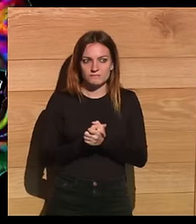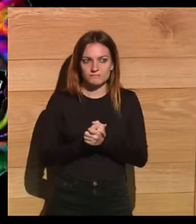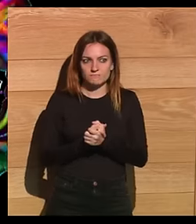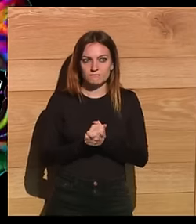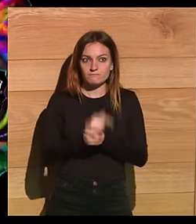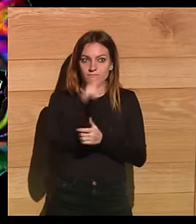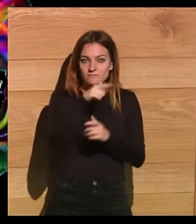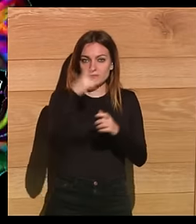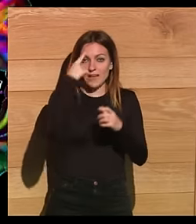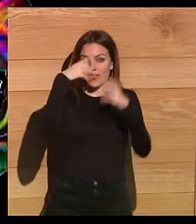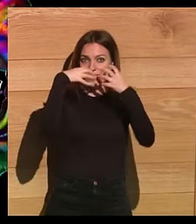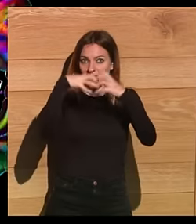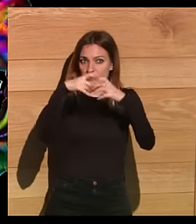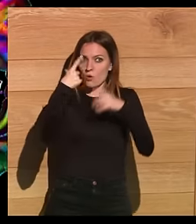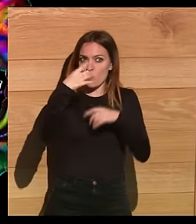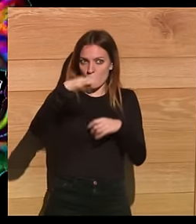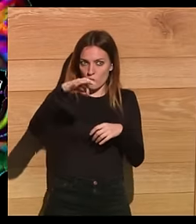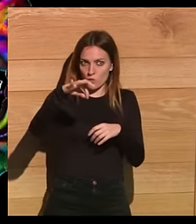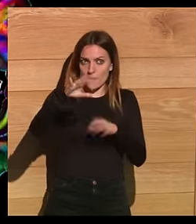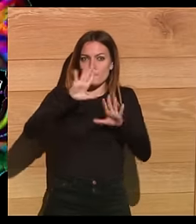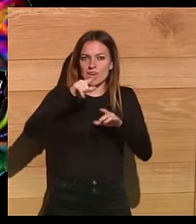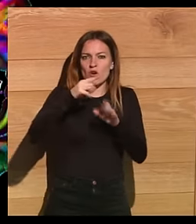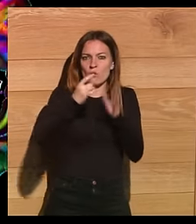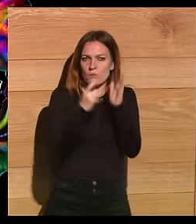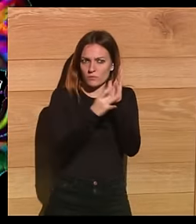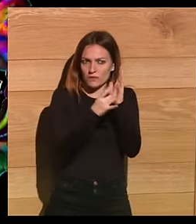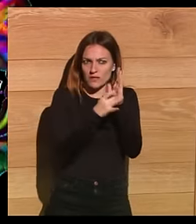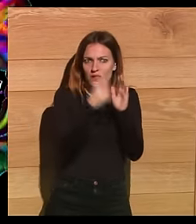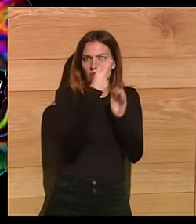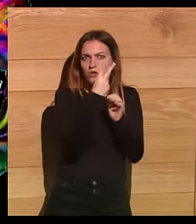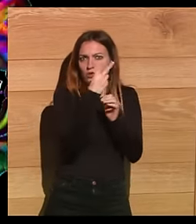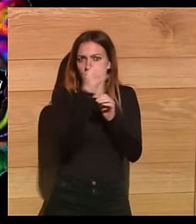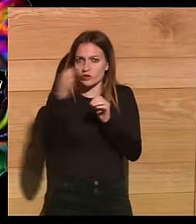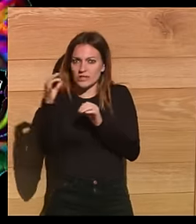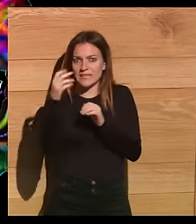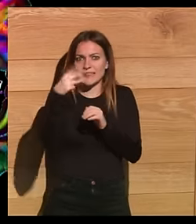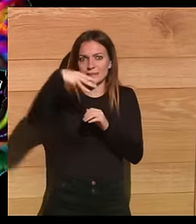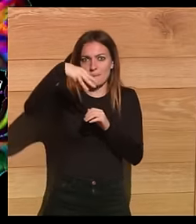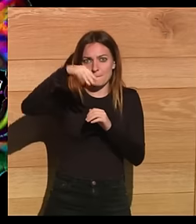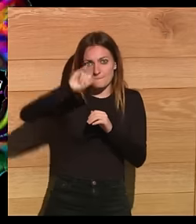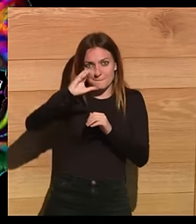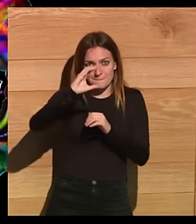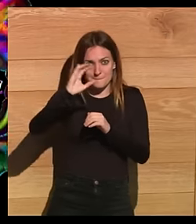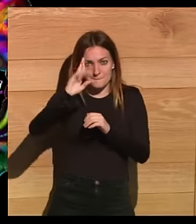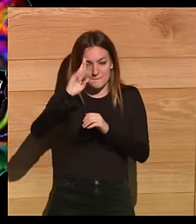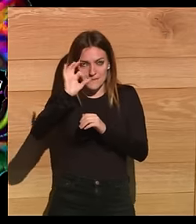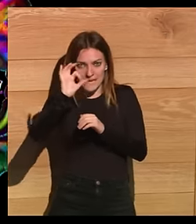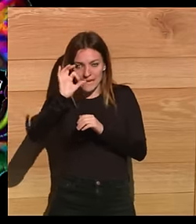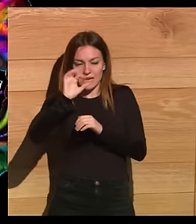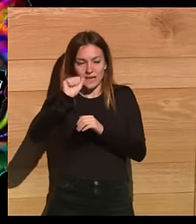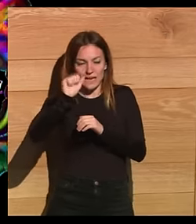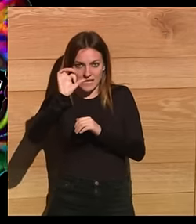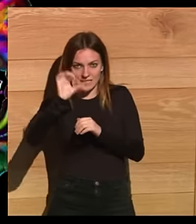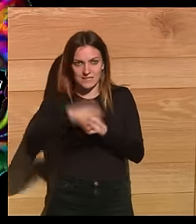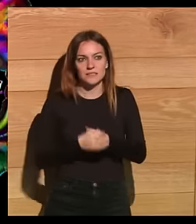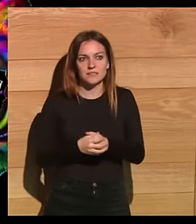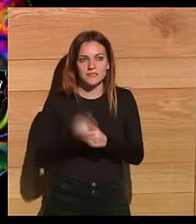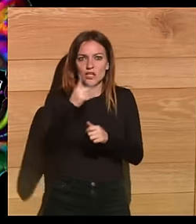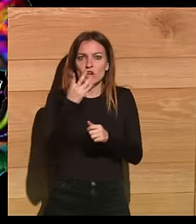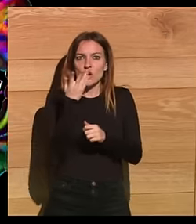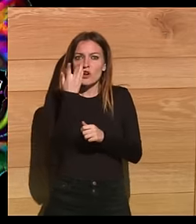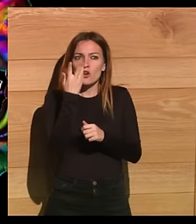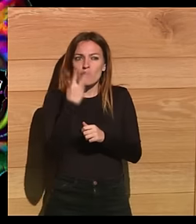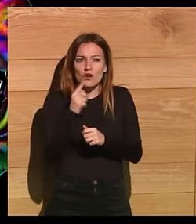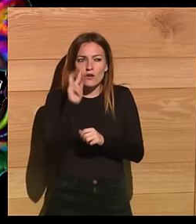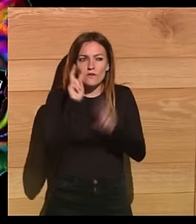Es solo de un cerebro, pero con la resolución de 200 micras. Y lo que podéis ver en colores no es la